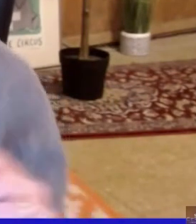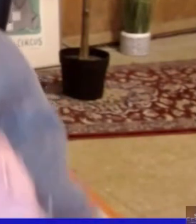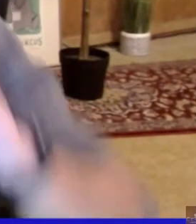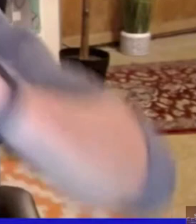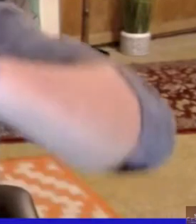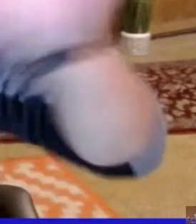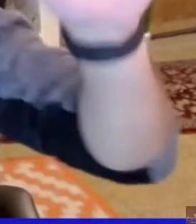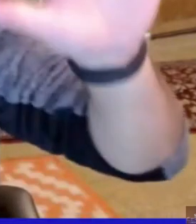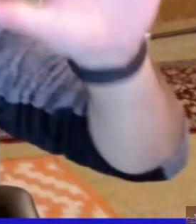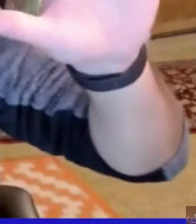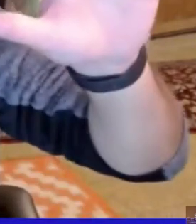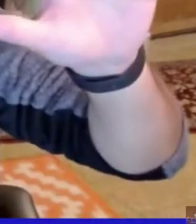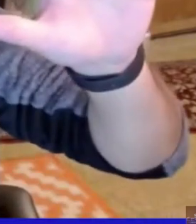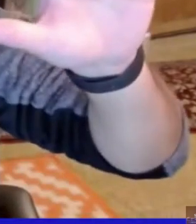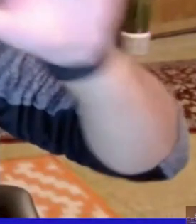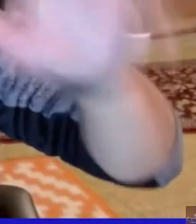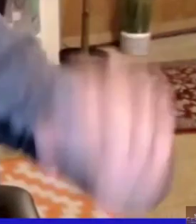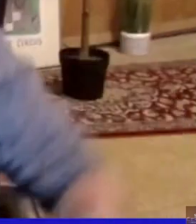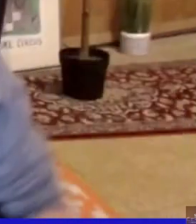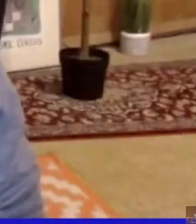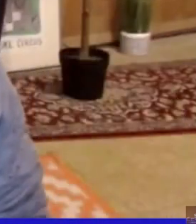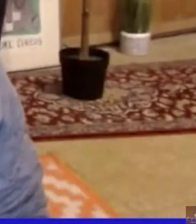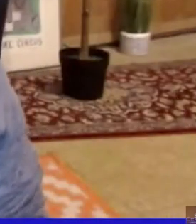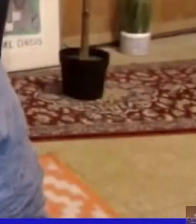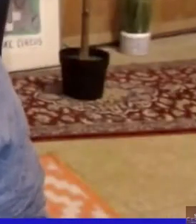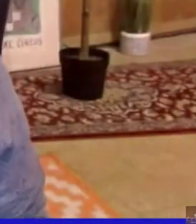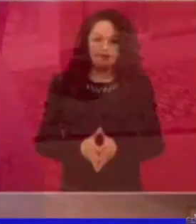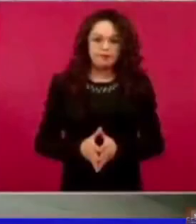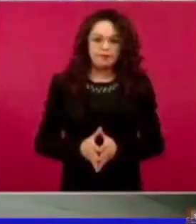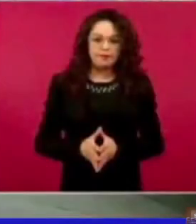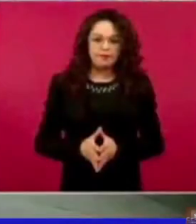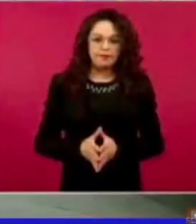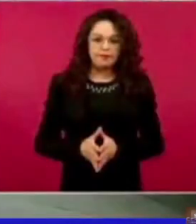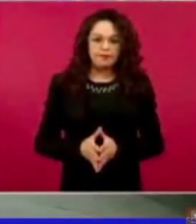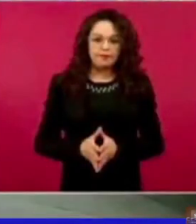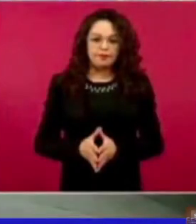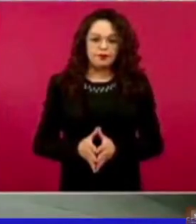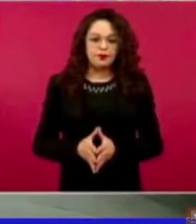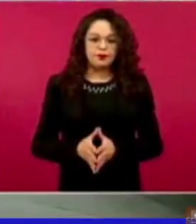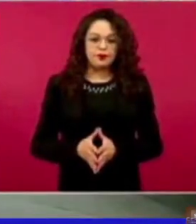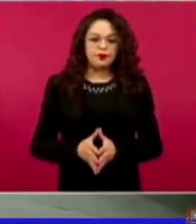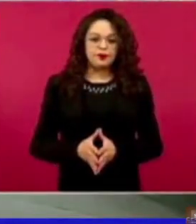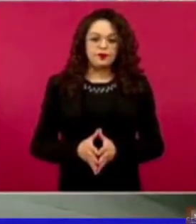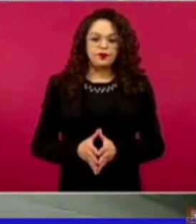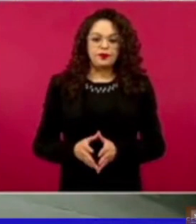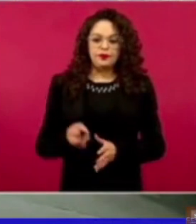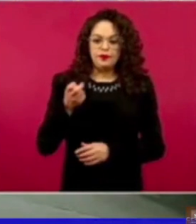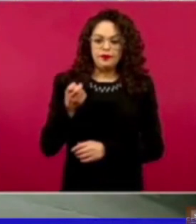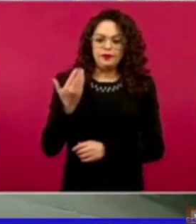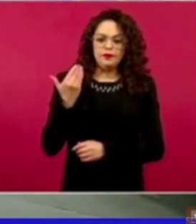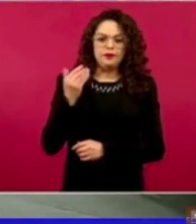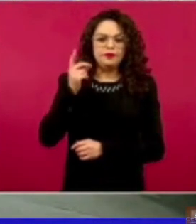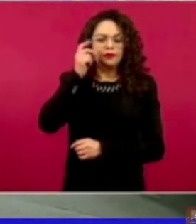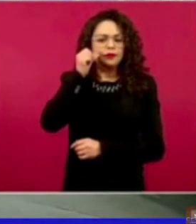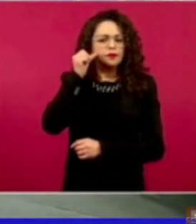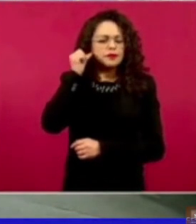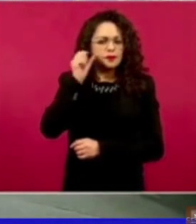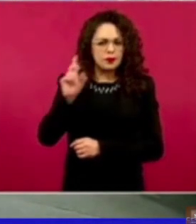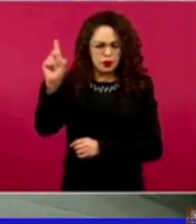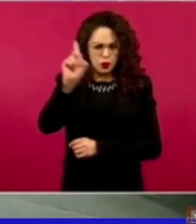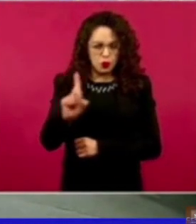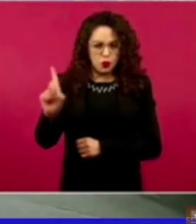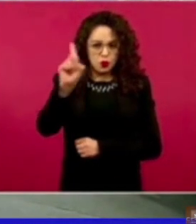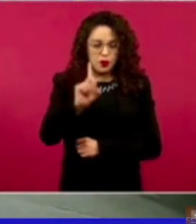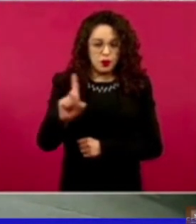poder. Vamos a ver lo que plantea el presidente hoy en la mañana. Mana, puntualmente ayer domingo